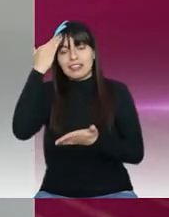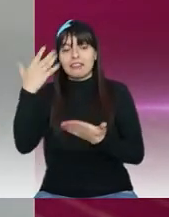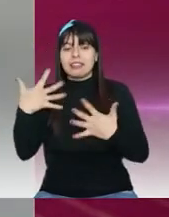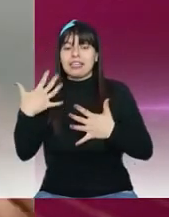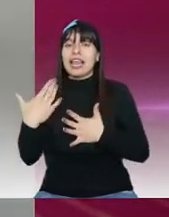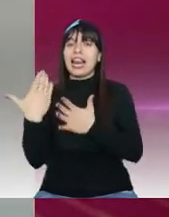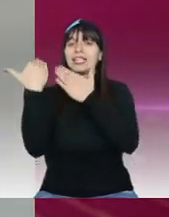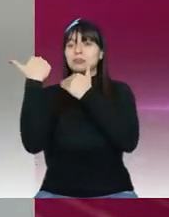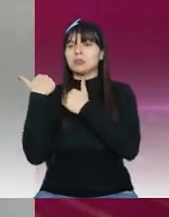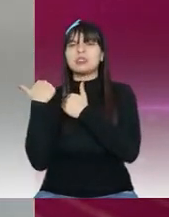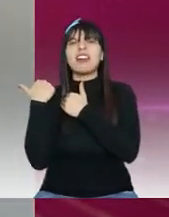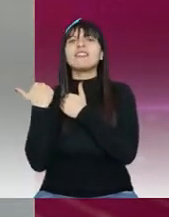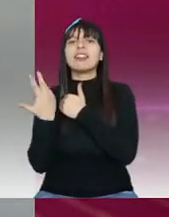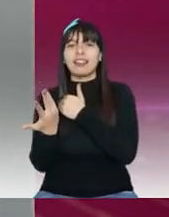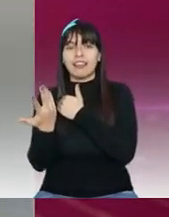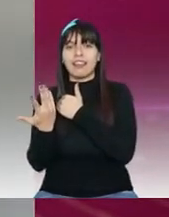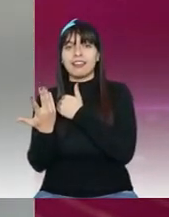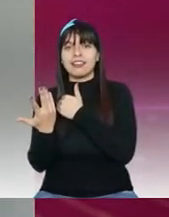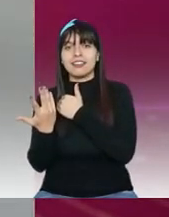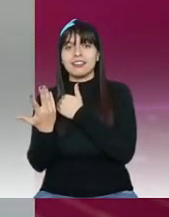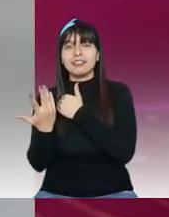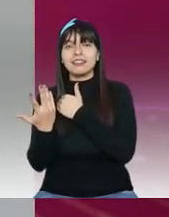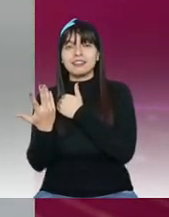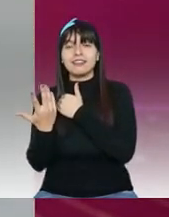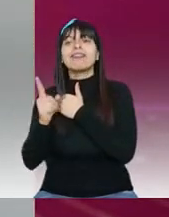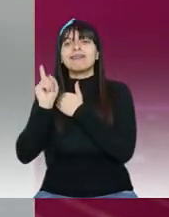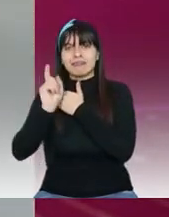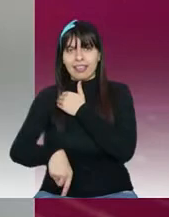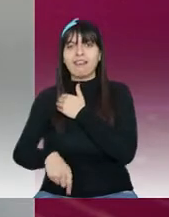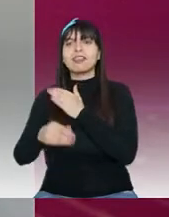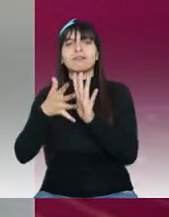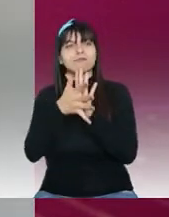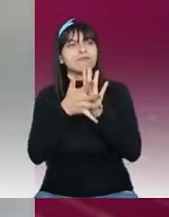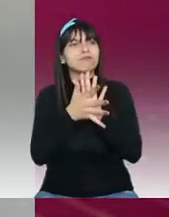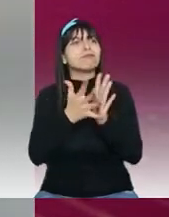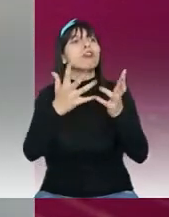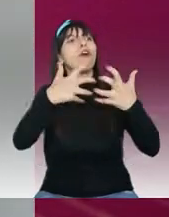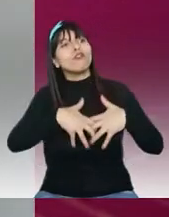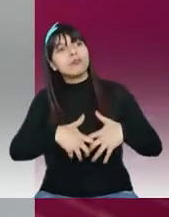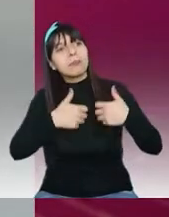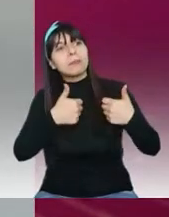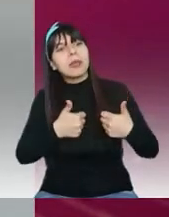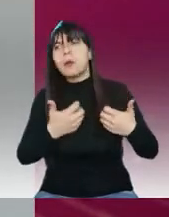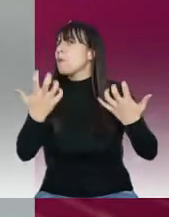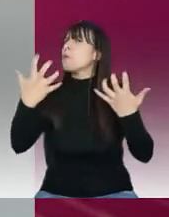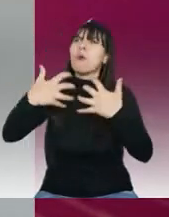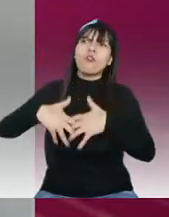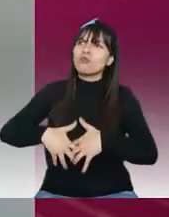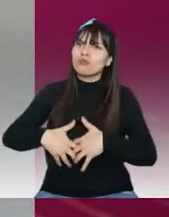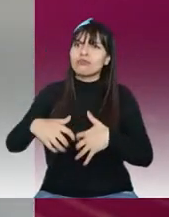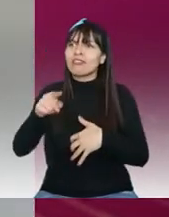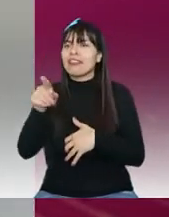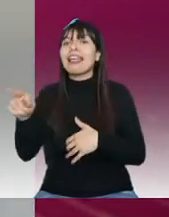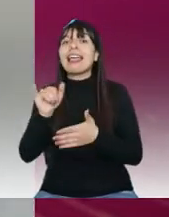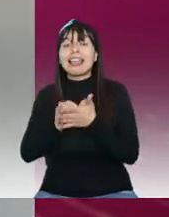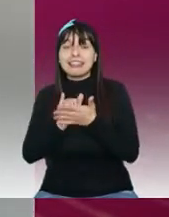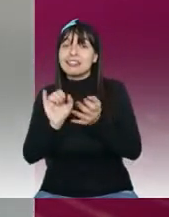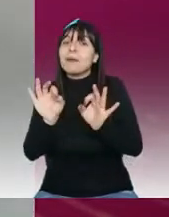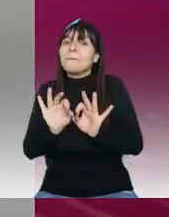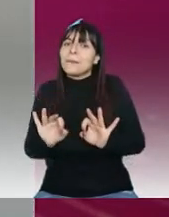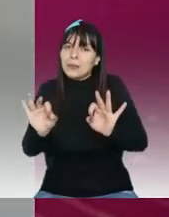el rating que funciona que no funciona que nutre que no alimentan yo creo que este decir